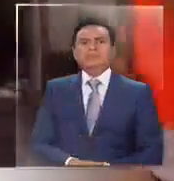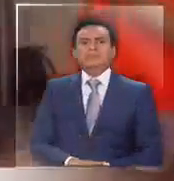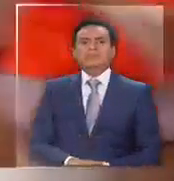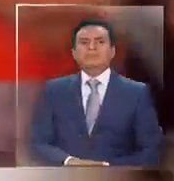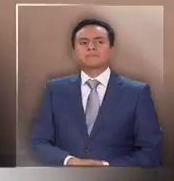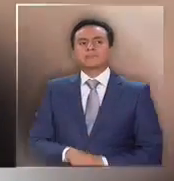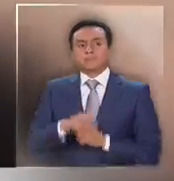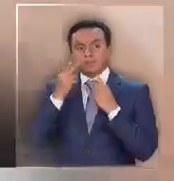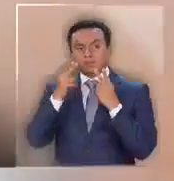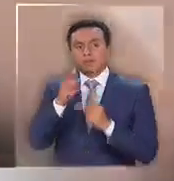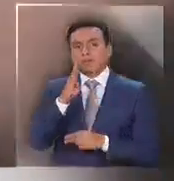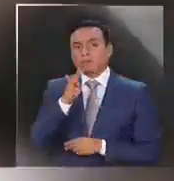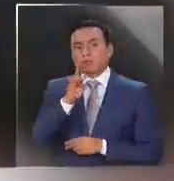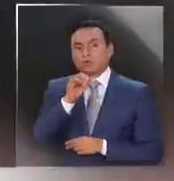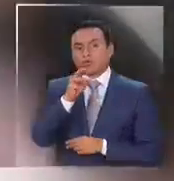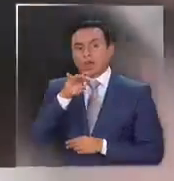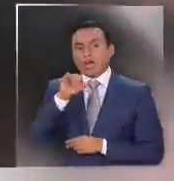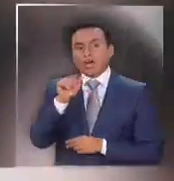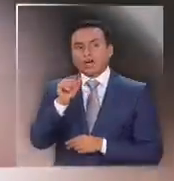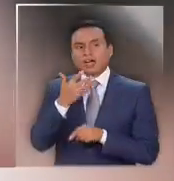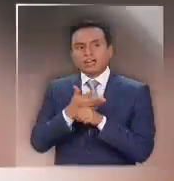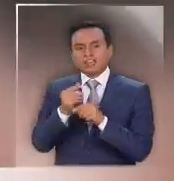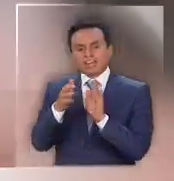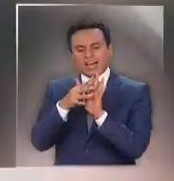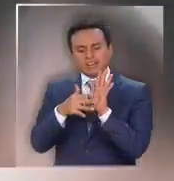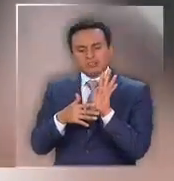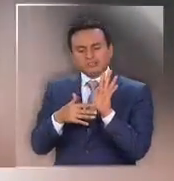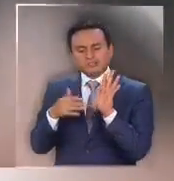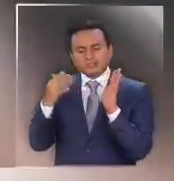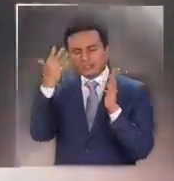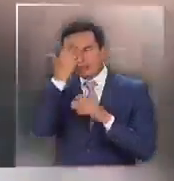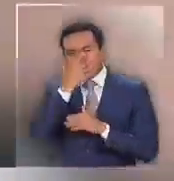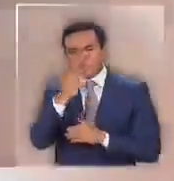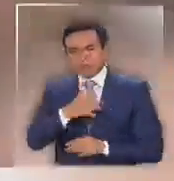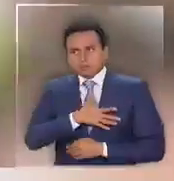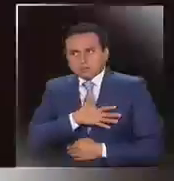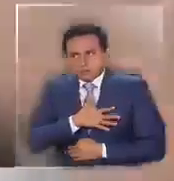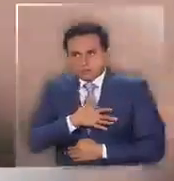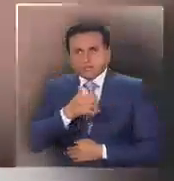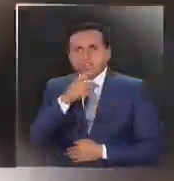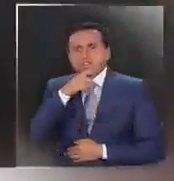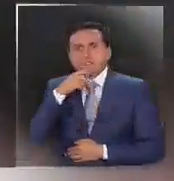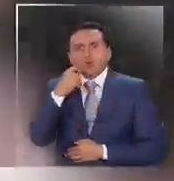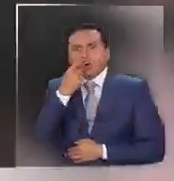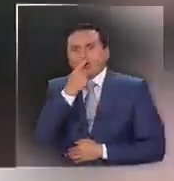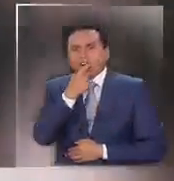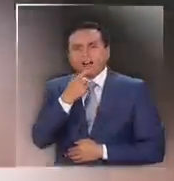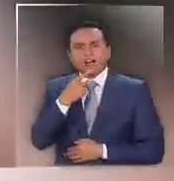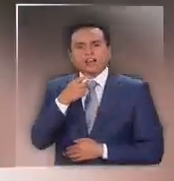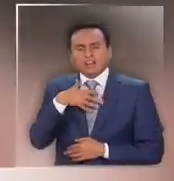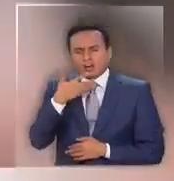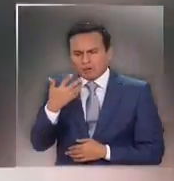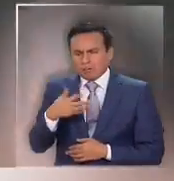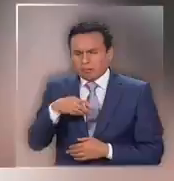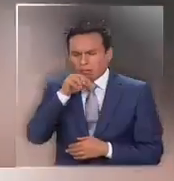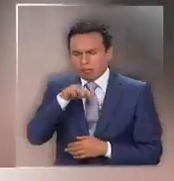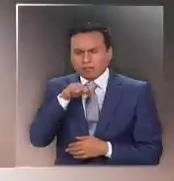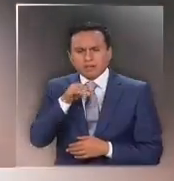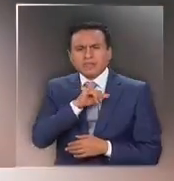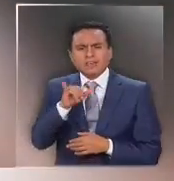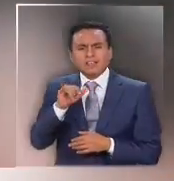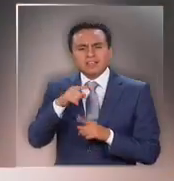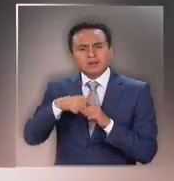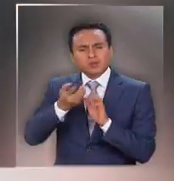Es raro ver que el burundanga afecte vía tacto. Los síntomas son taquicardia, sequedad en la boca, náuseas, vómitos, aumento